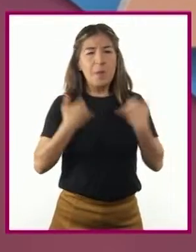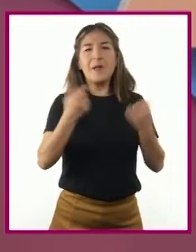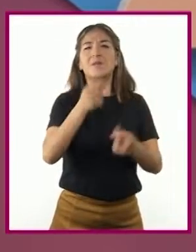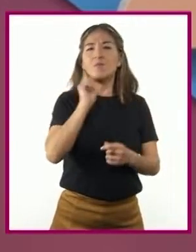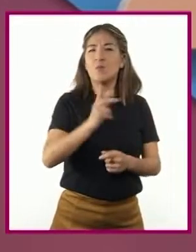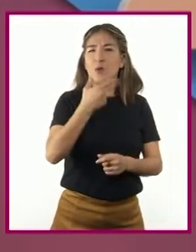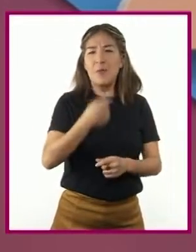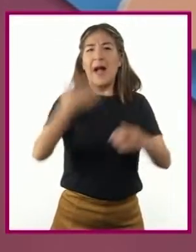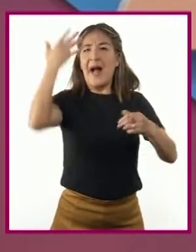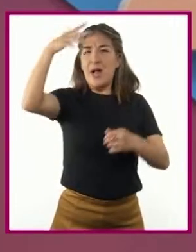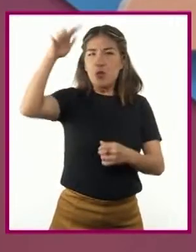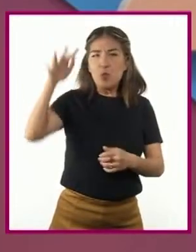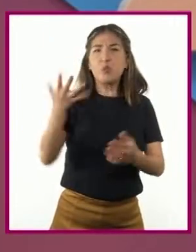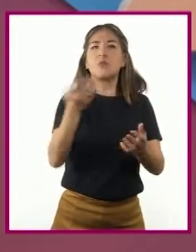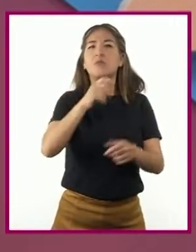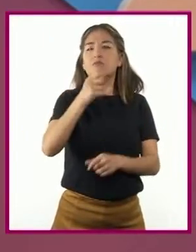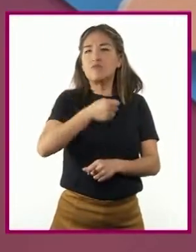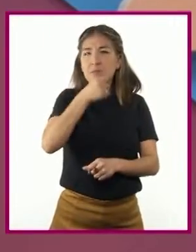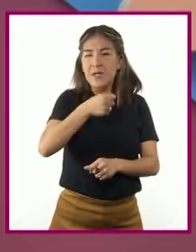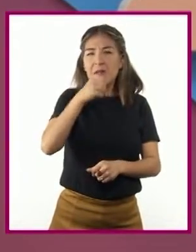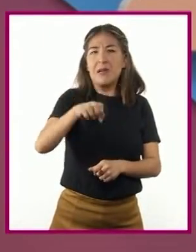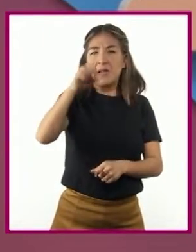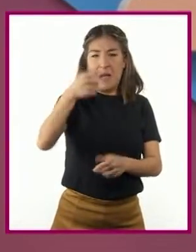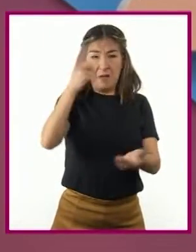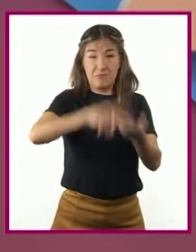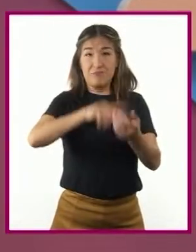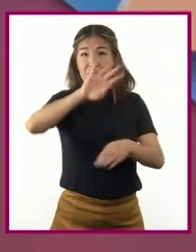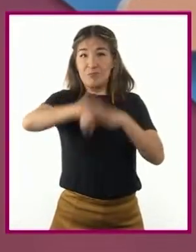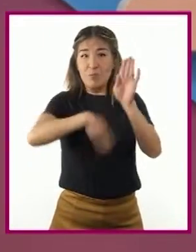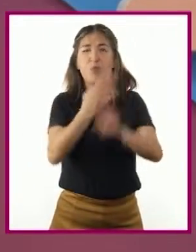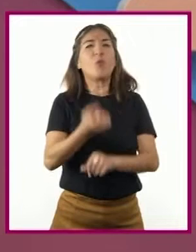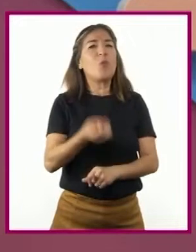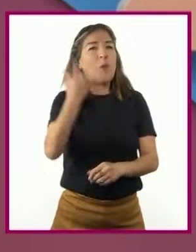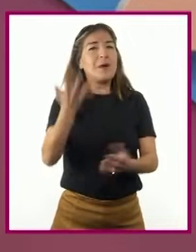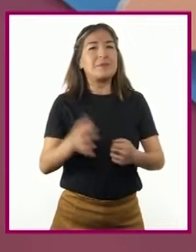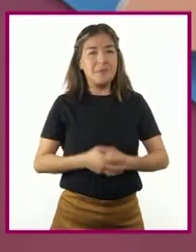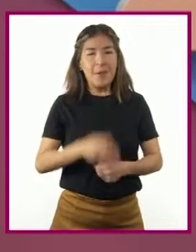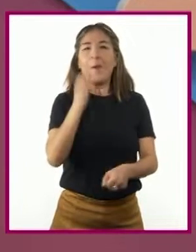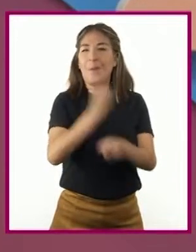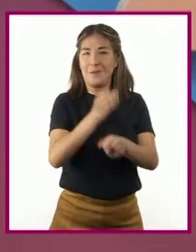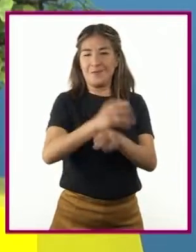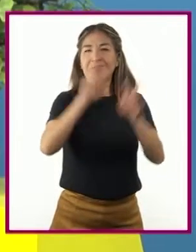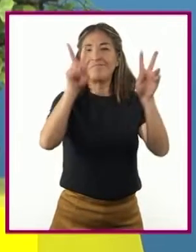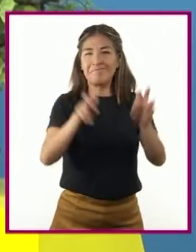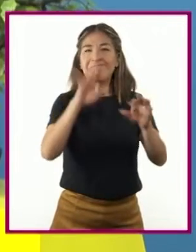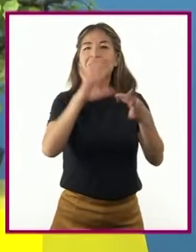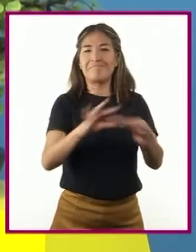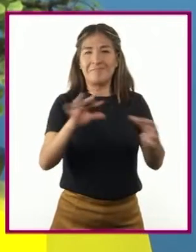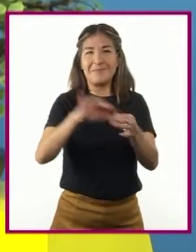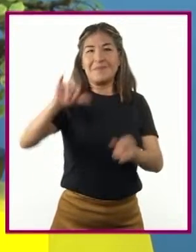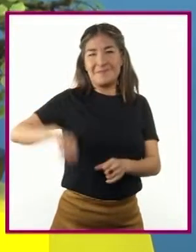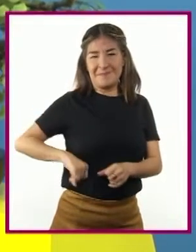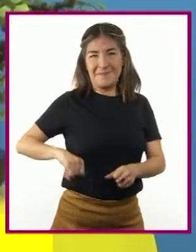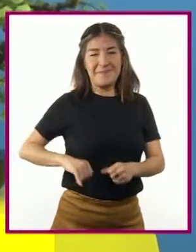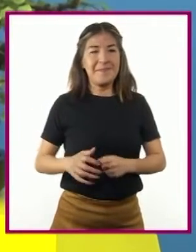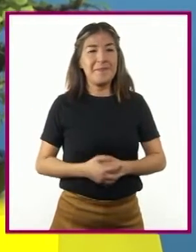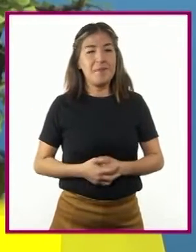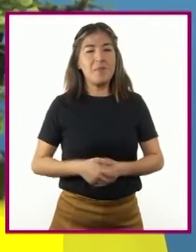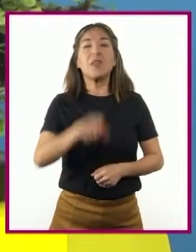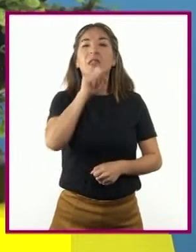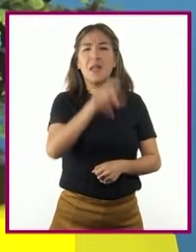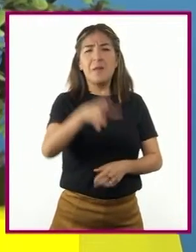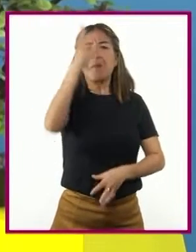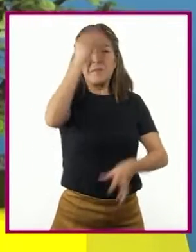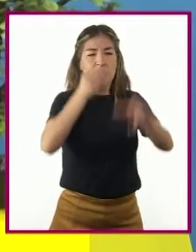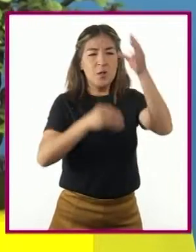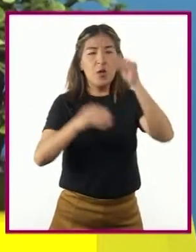hay en el mundo? El día de hoy hablaremos sobre estos y otros temas muy interesantes. También aprenderemos